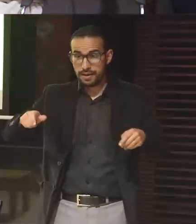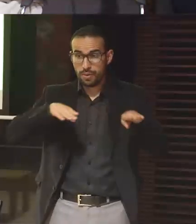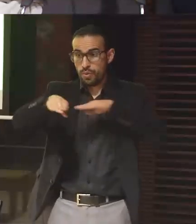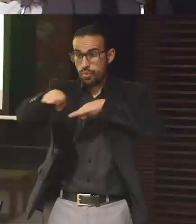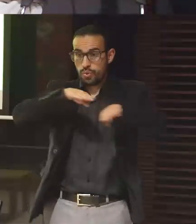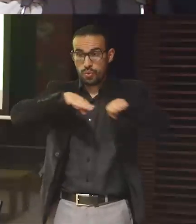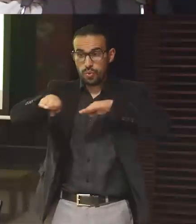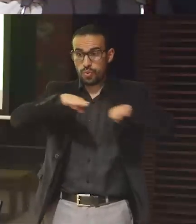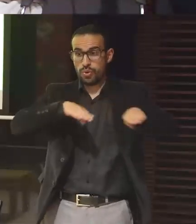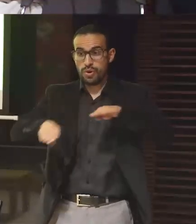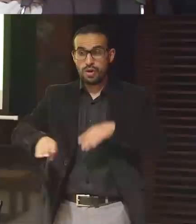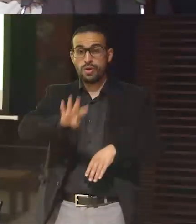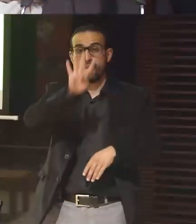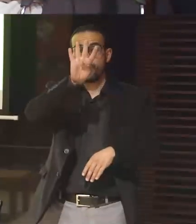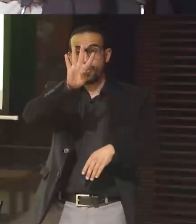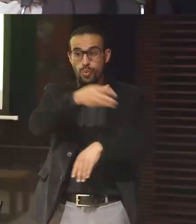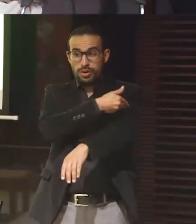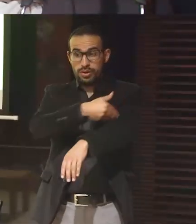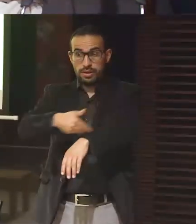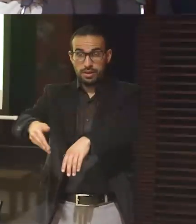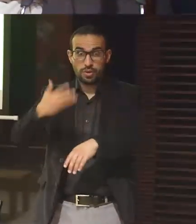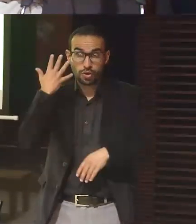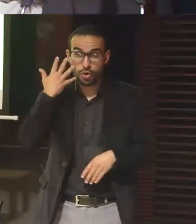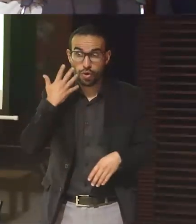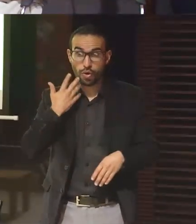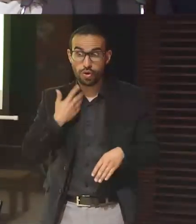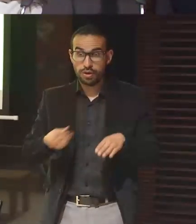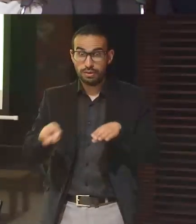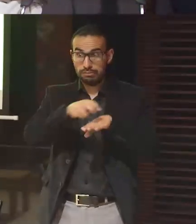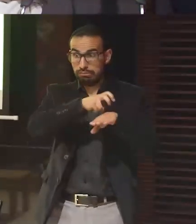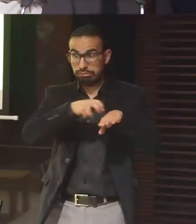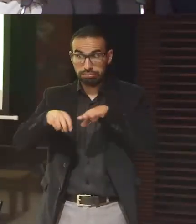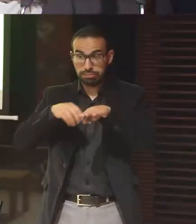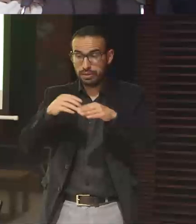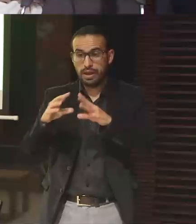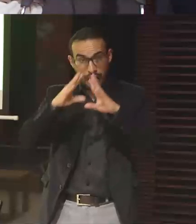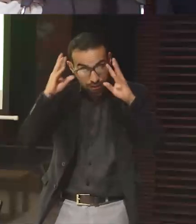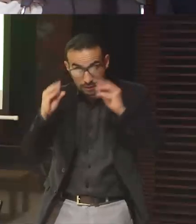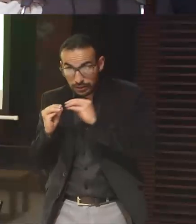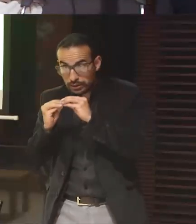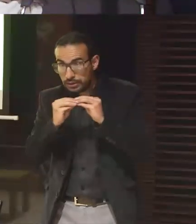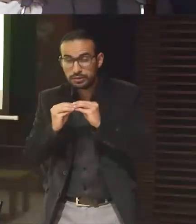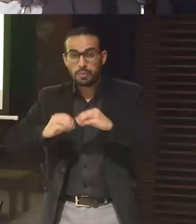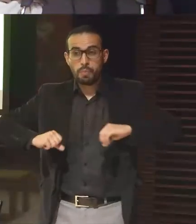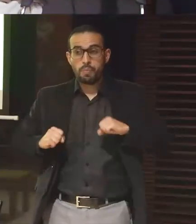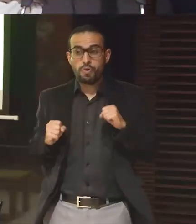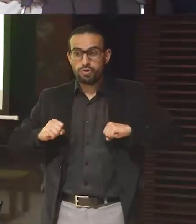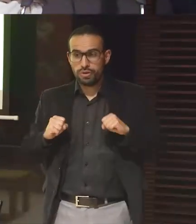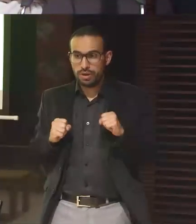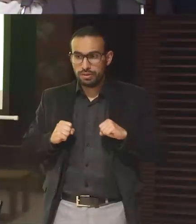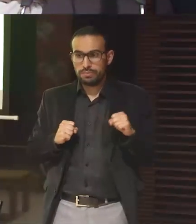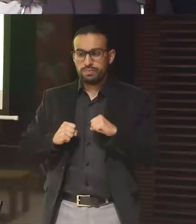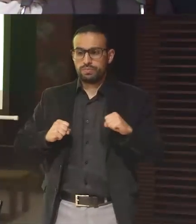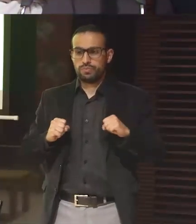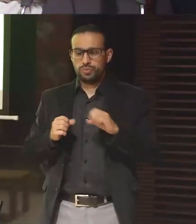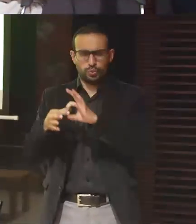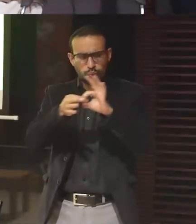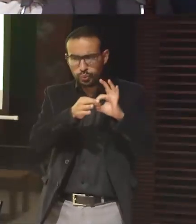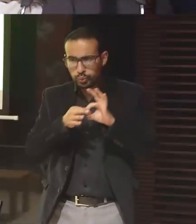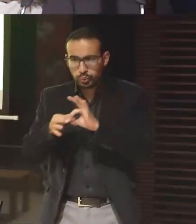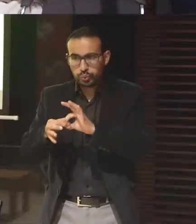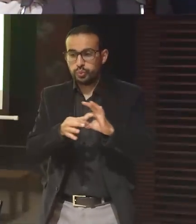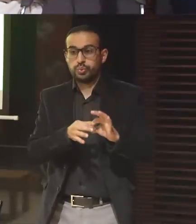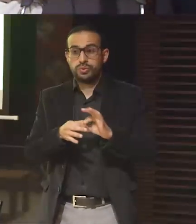un trabajo y un resultado de la capacidad de hacer equipo que tenemos los bogotanos. Es un orgullo para